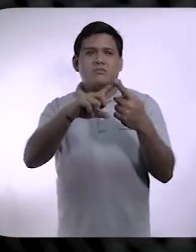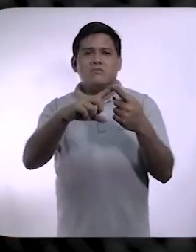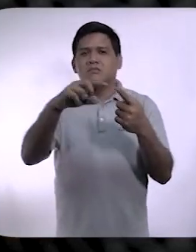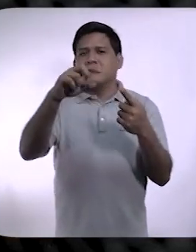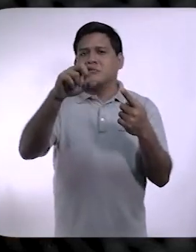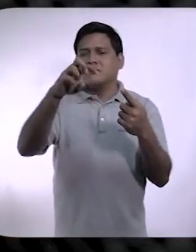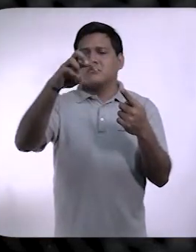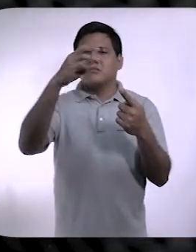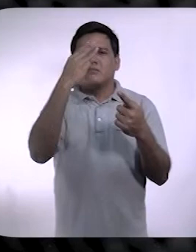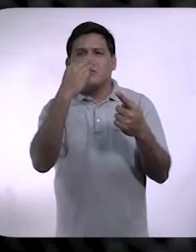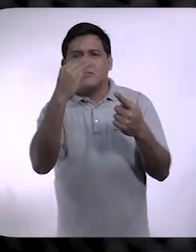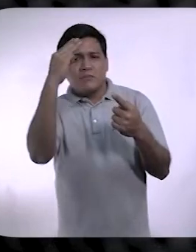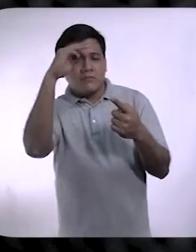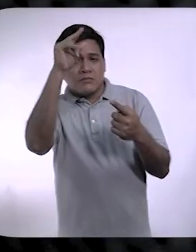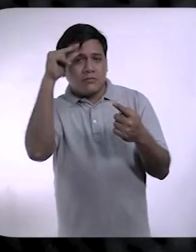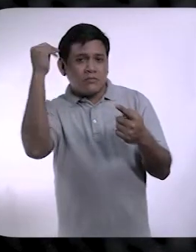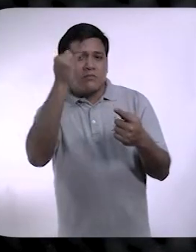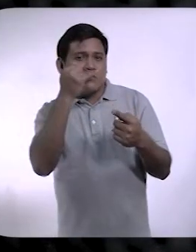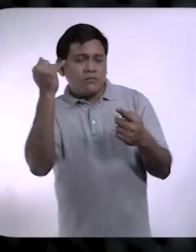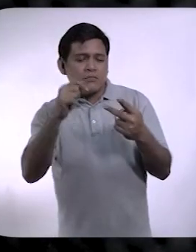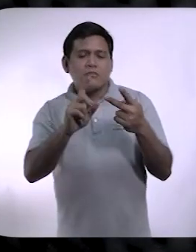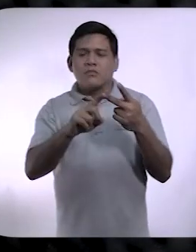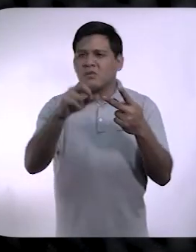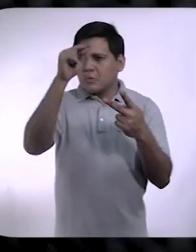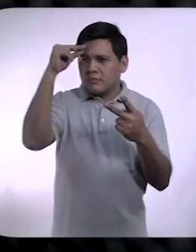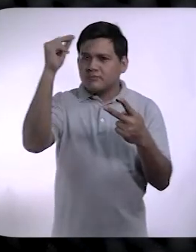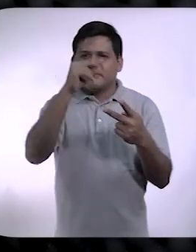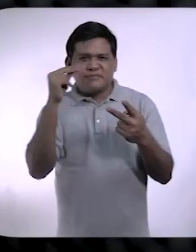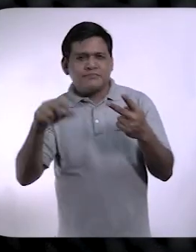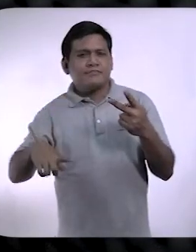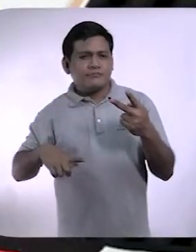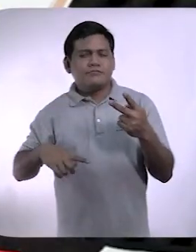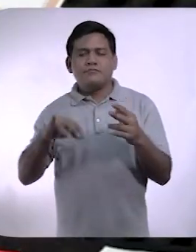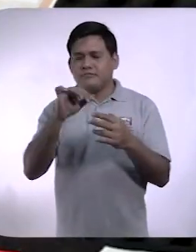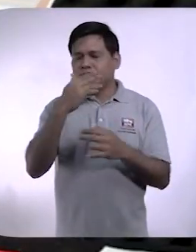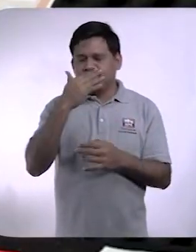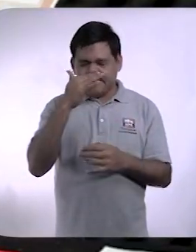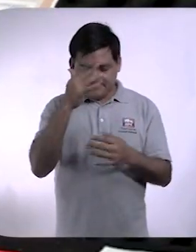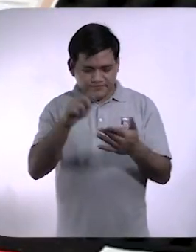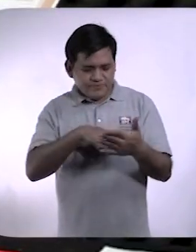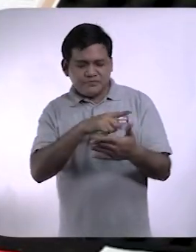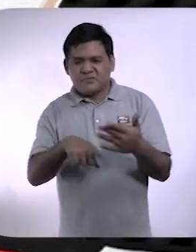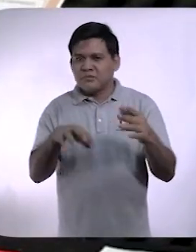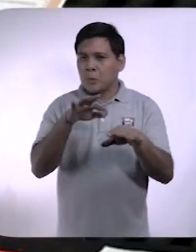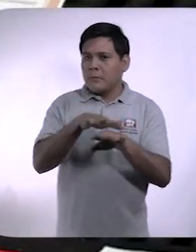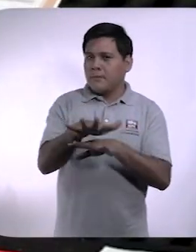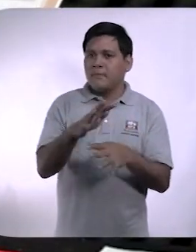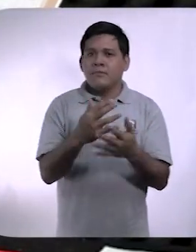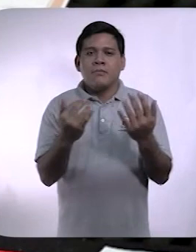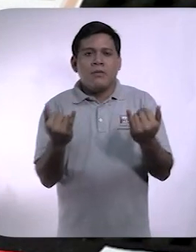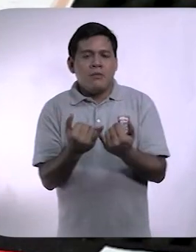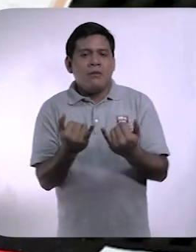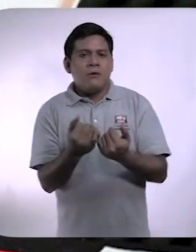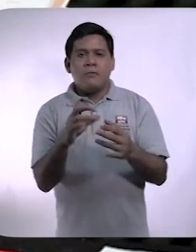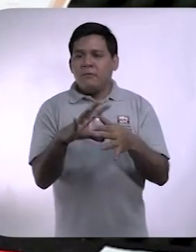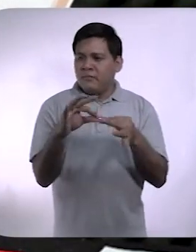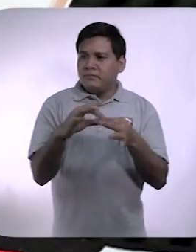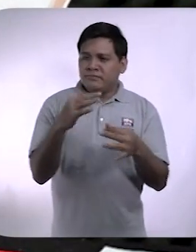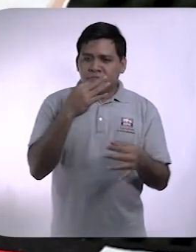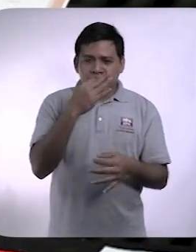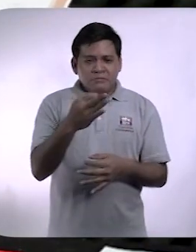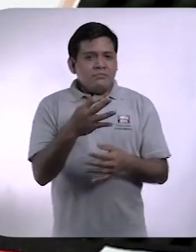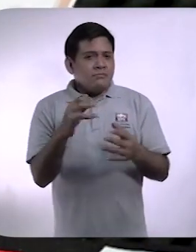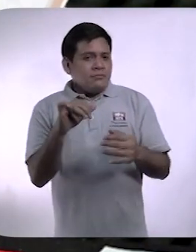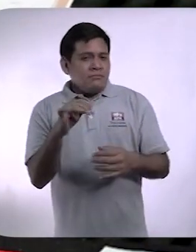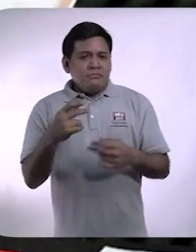del partido que represente. Y otra cosa que me gustaría dejar muy en claro para que la ciudadanía